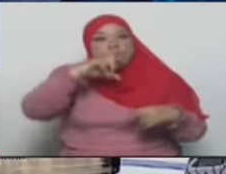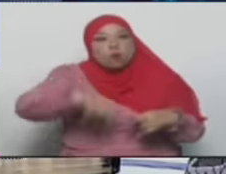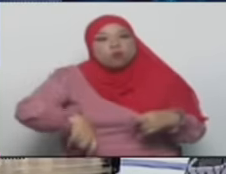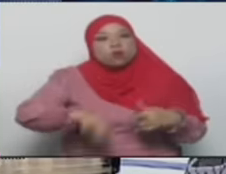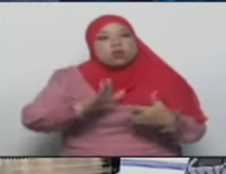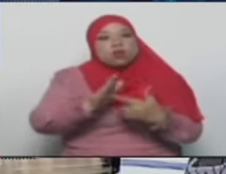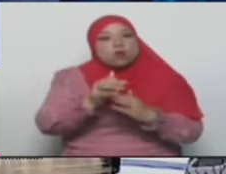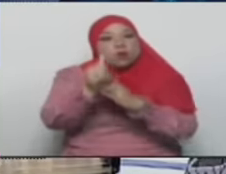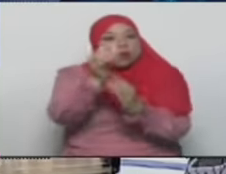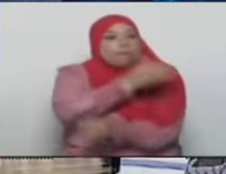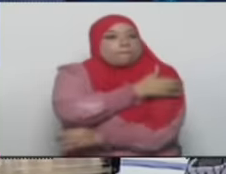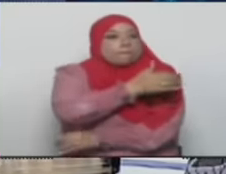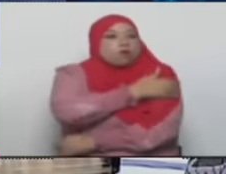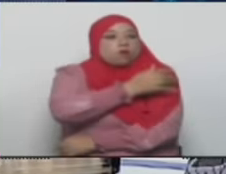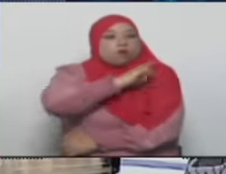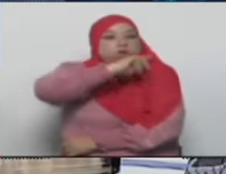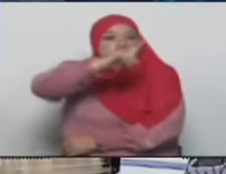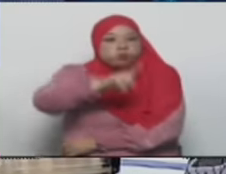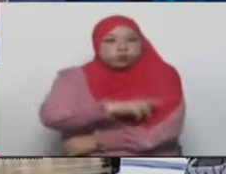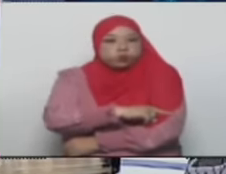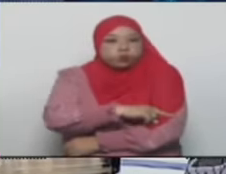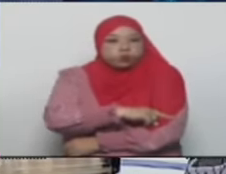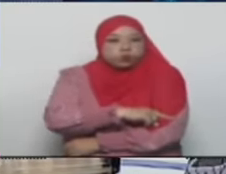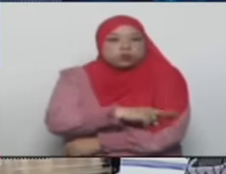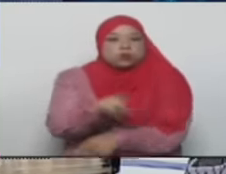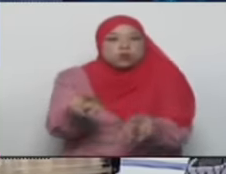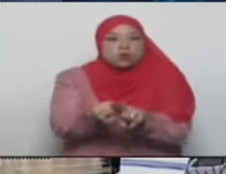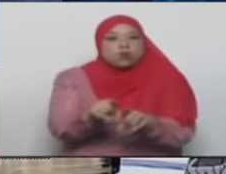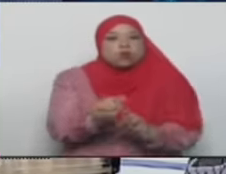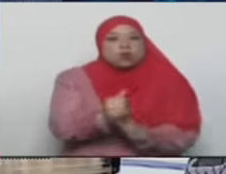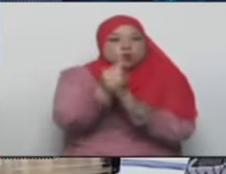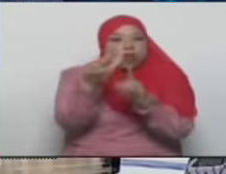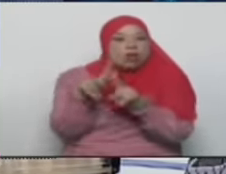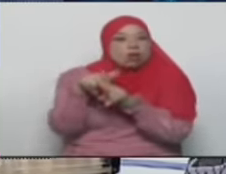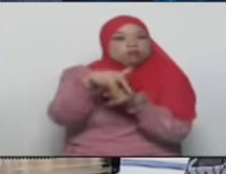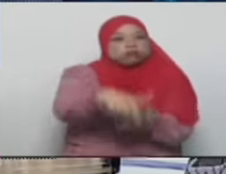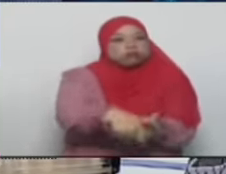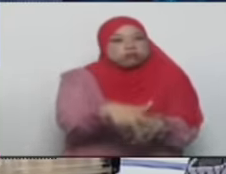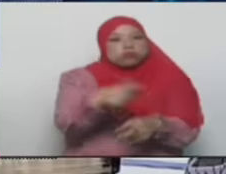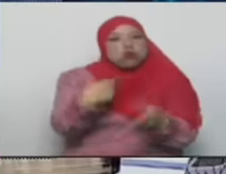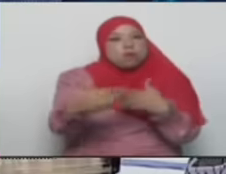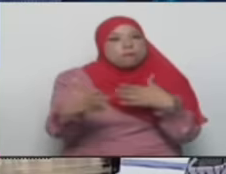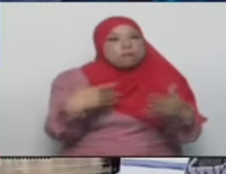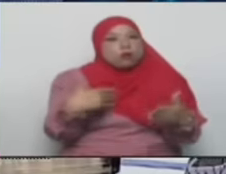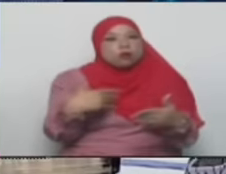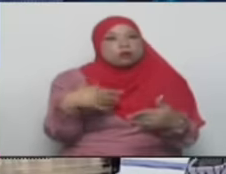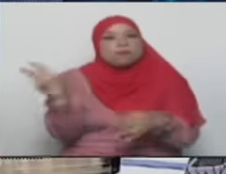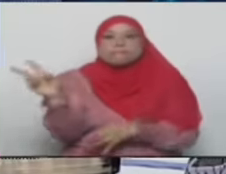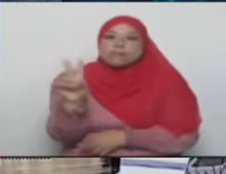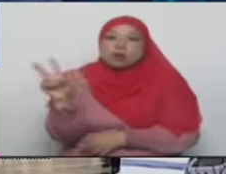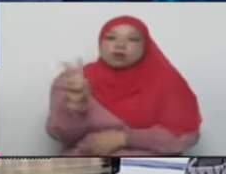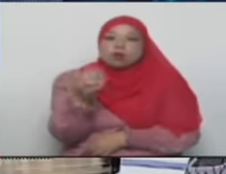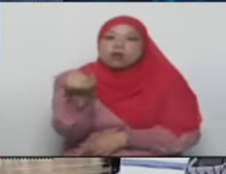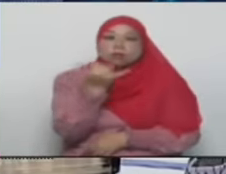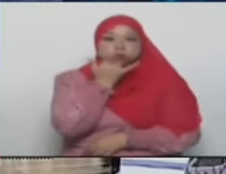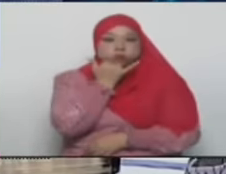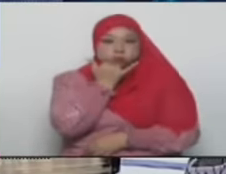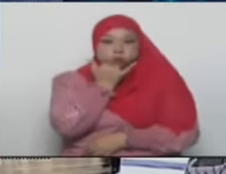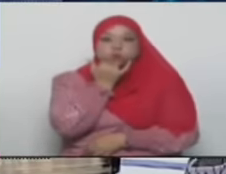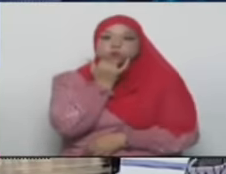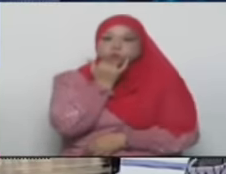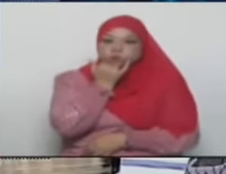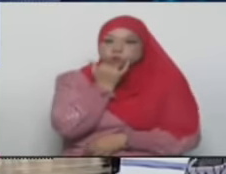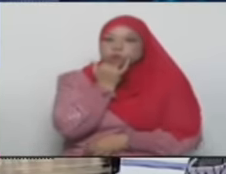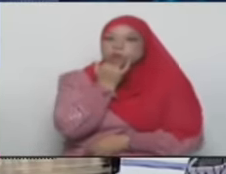hoy del poder satánico del Goliat de esta época. Y con Venezuela se equivocó. Con